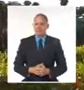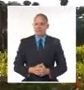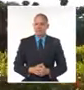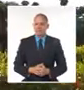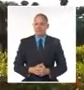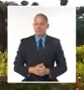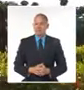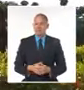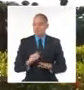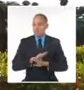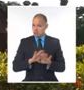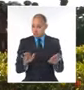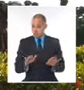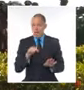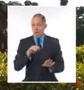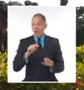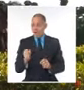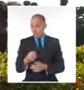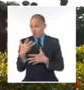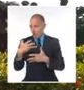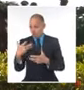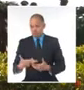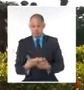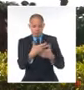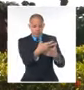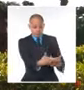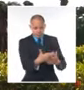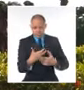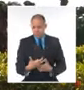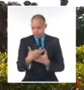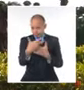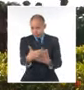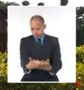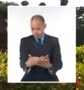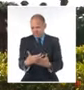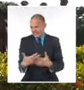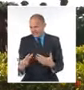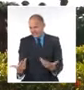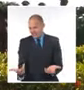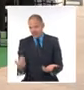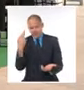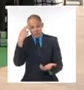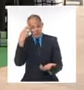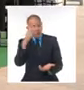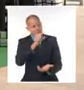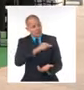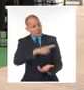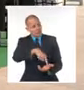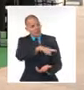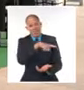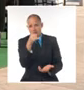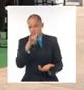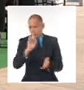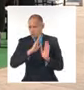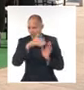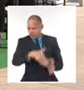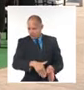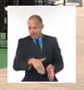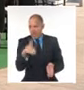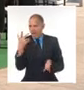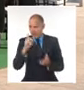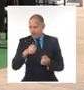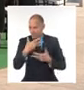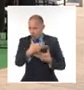En la ceremonia fueron depositadas ofrendas florales en tributo a los 19 combatientes a nombre del general de ejército Raúl Castro Ruz,